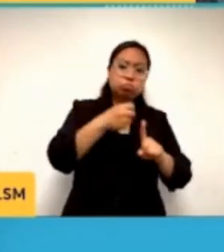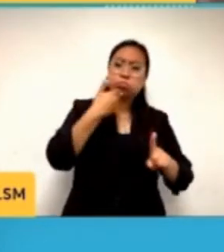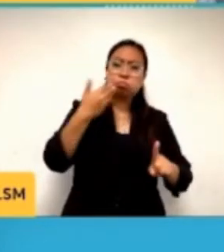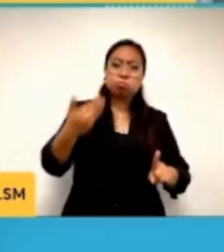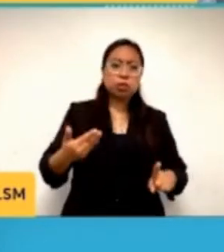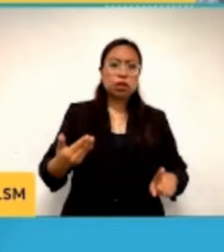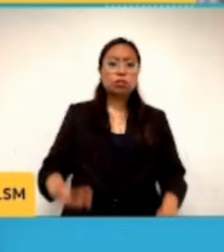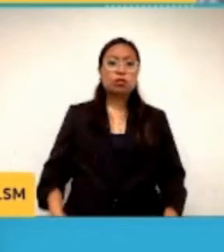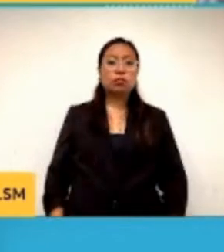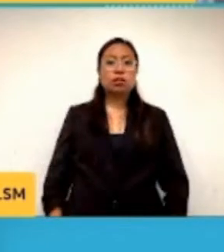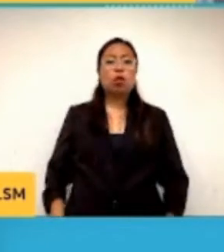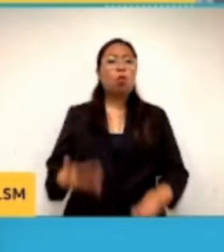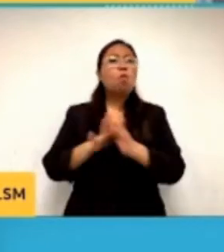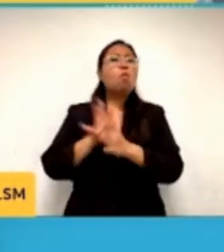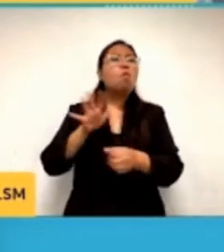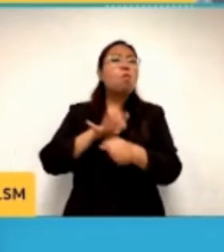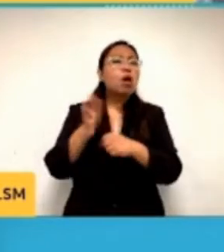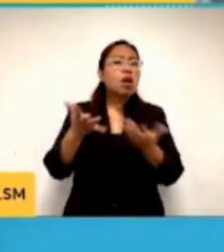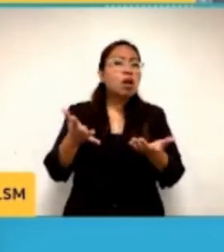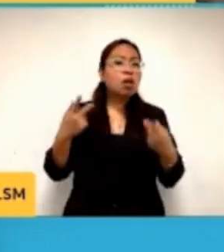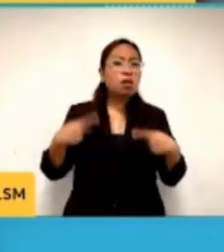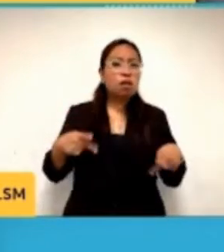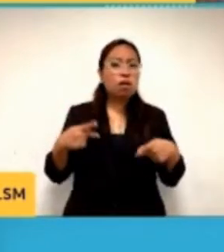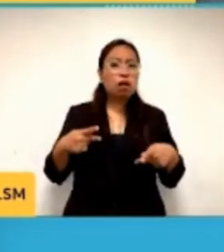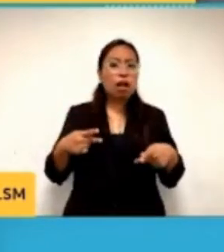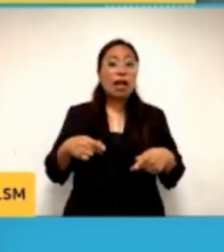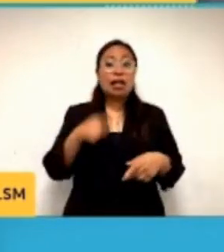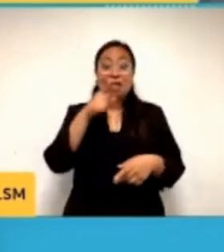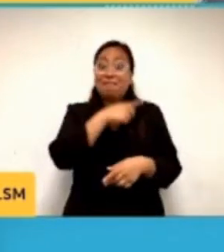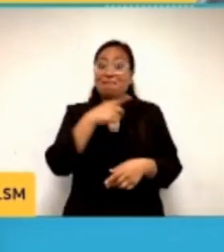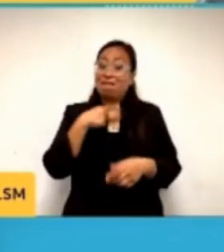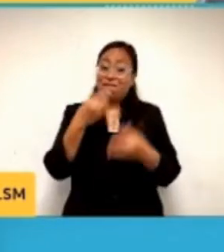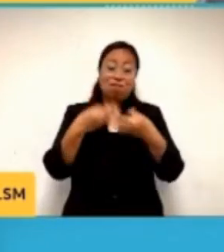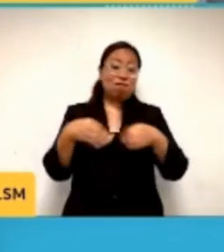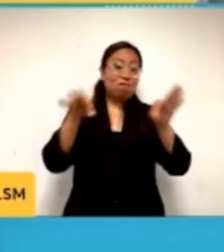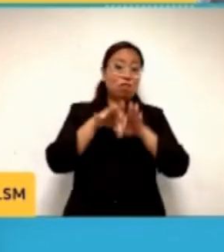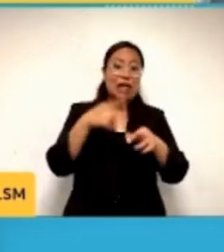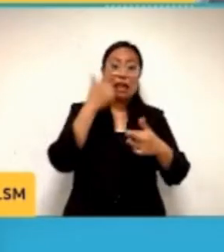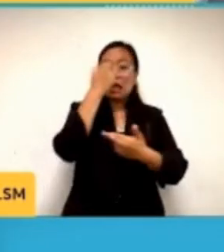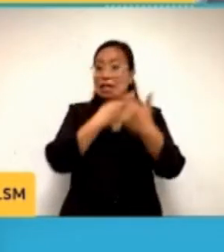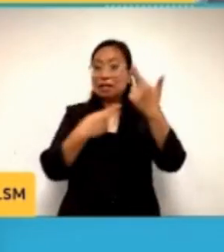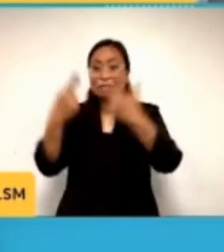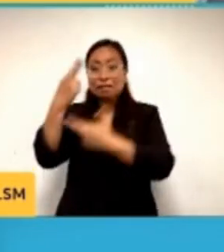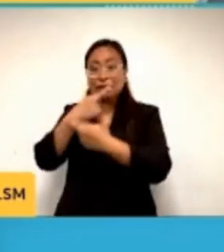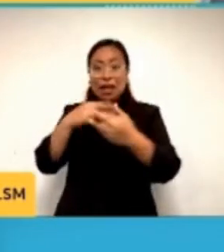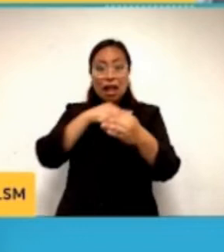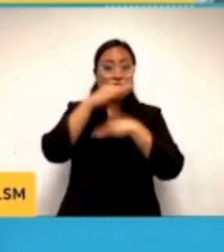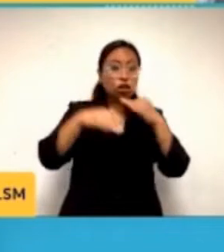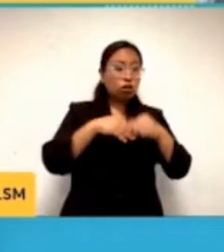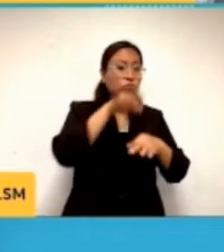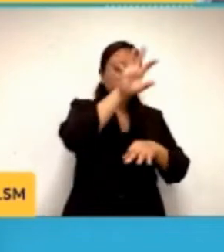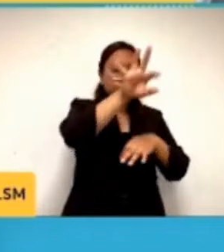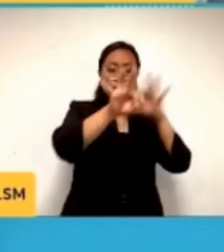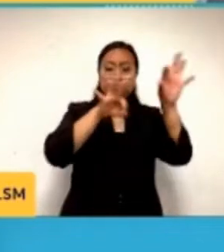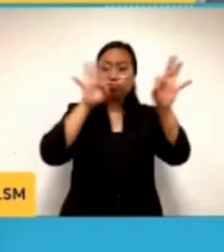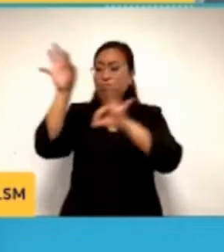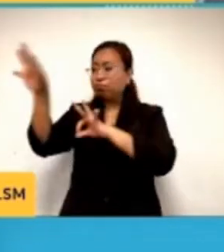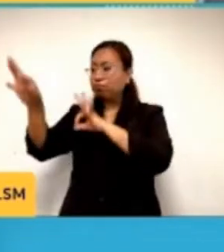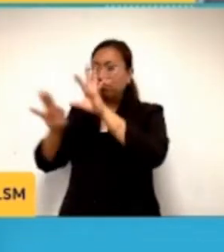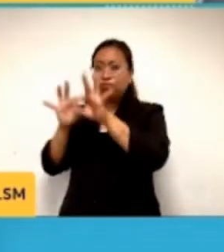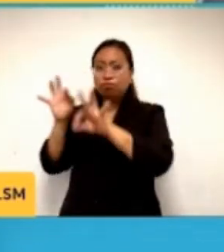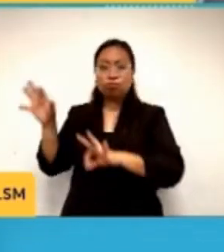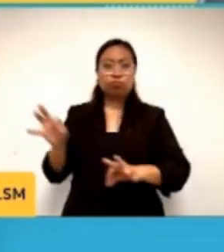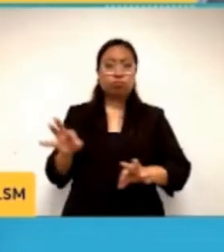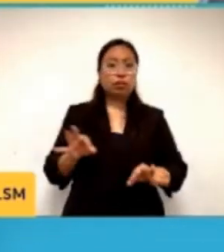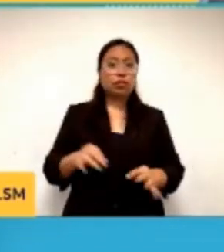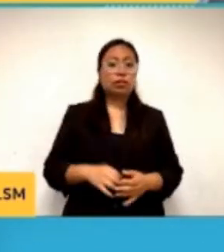propósito. ¿Por qué es importante mapearlos? Porque tú tienes que generar relaciones significativas con ellas y con ellos. Tienes que